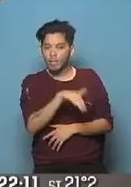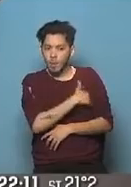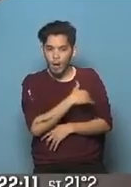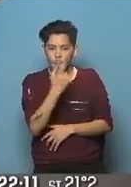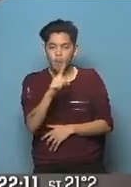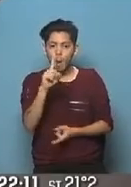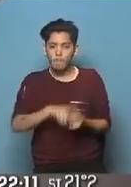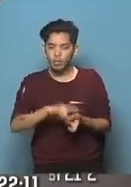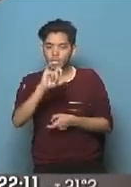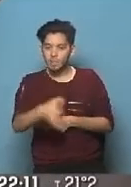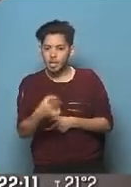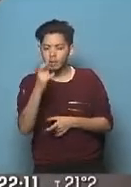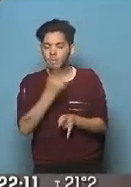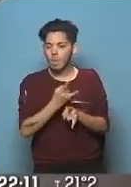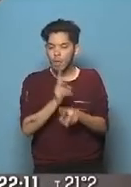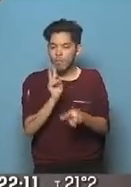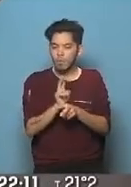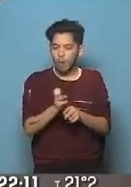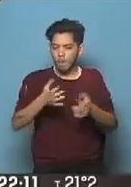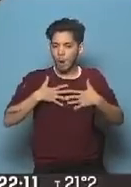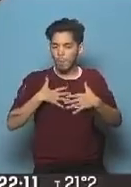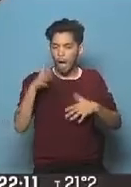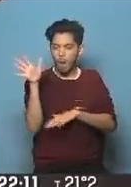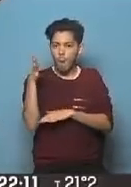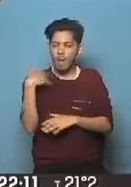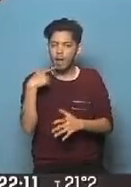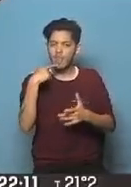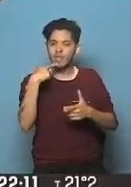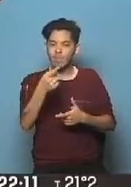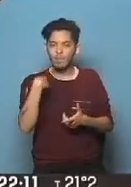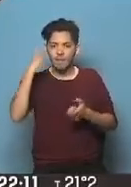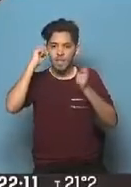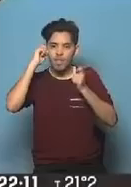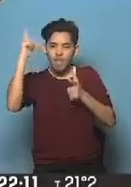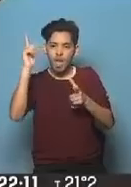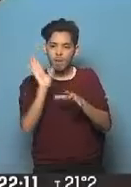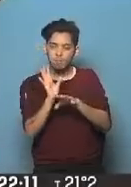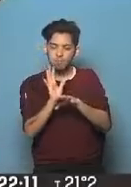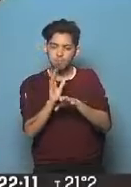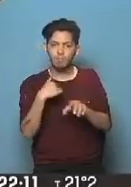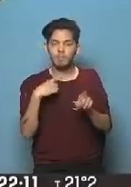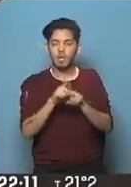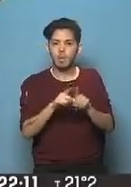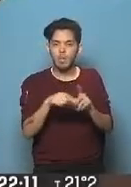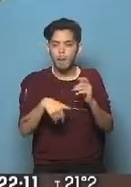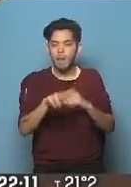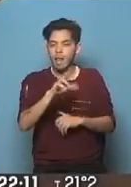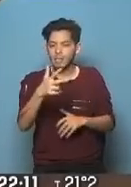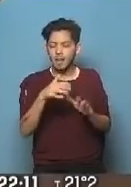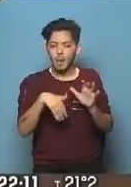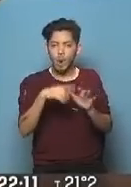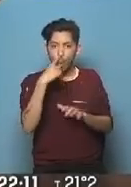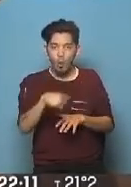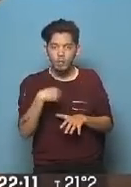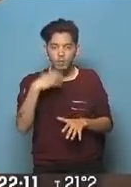ha defendido todas estas banderas, ha hecho suyas estas banderas. Y la tercera tendencia profunda que se juzga y se define y se juega en la selección de Brasil es